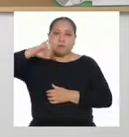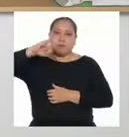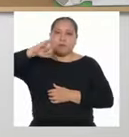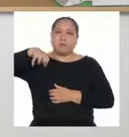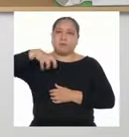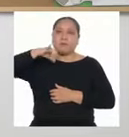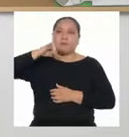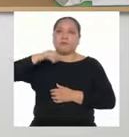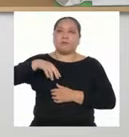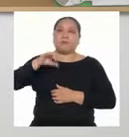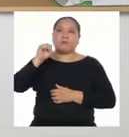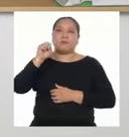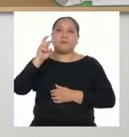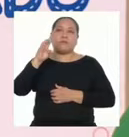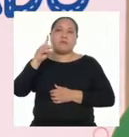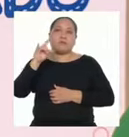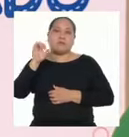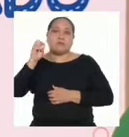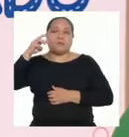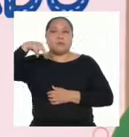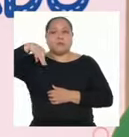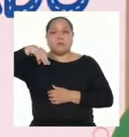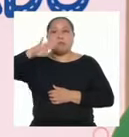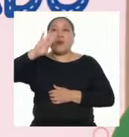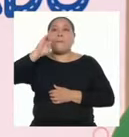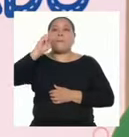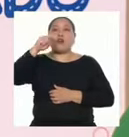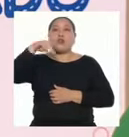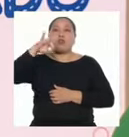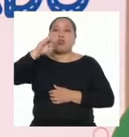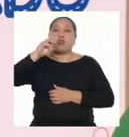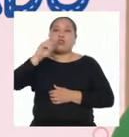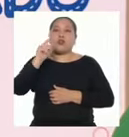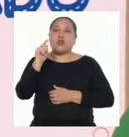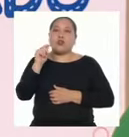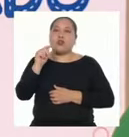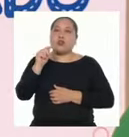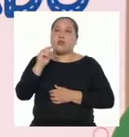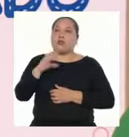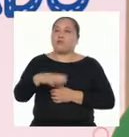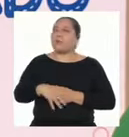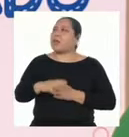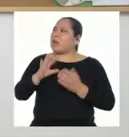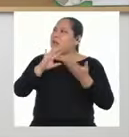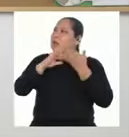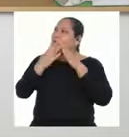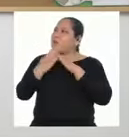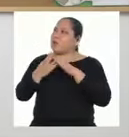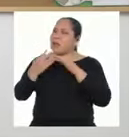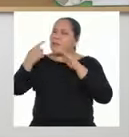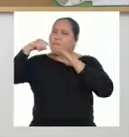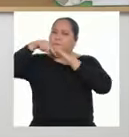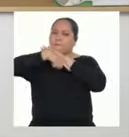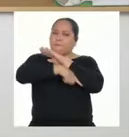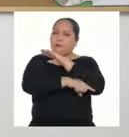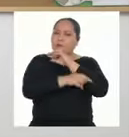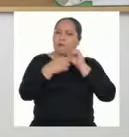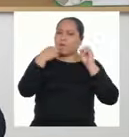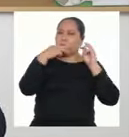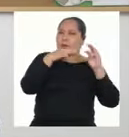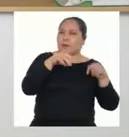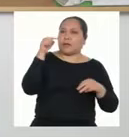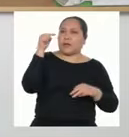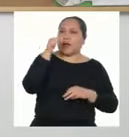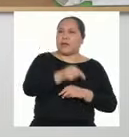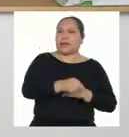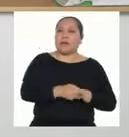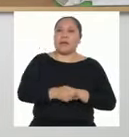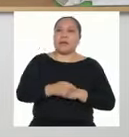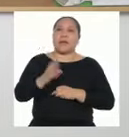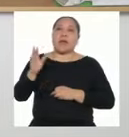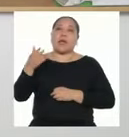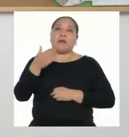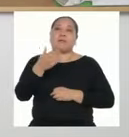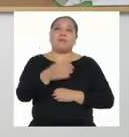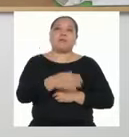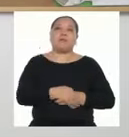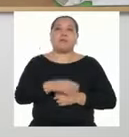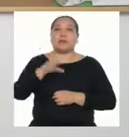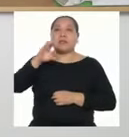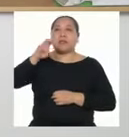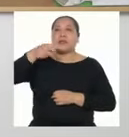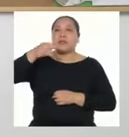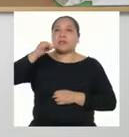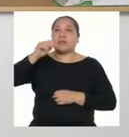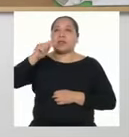sardina, bonito, corvina. ¿Y en las comunidades de los fondos marinos? Aquí tenemos especies como